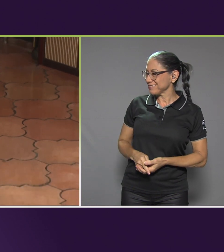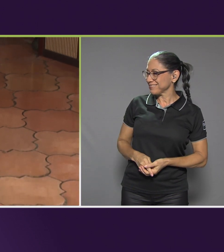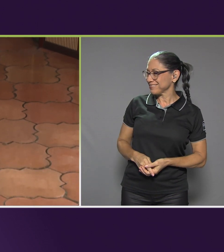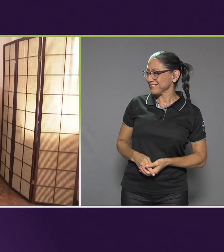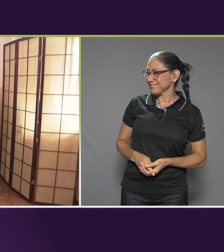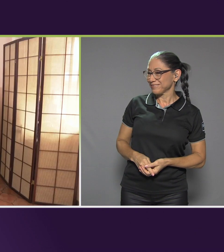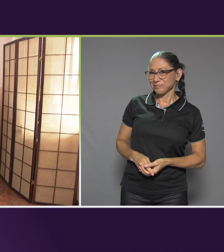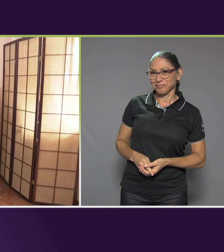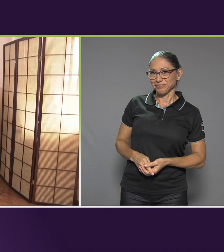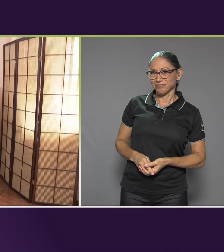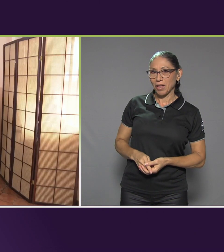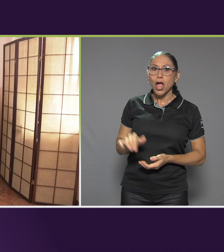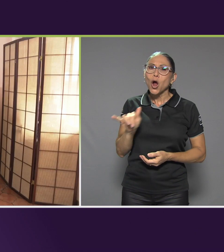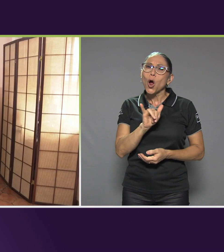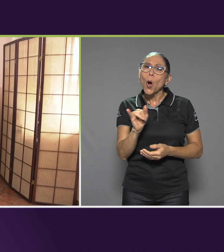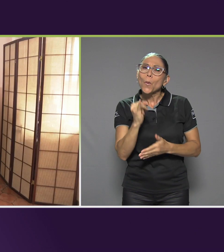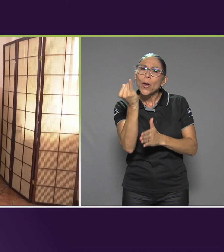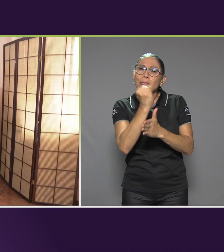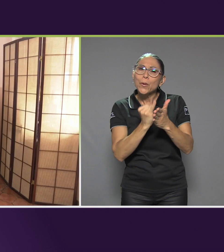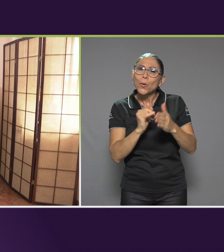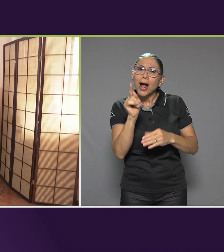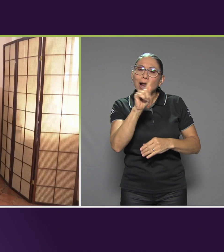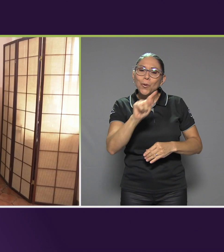Se hace un 8 acostado.